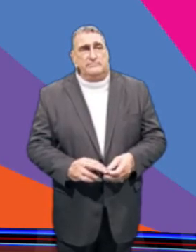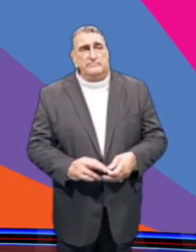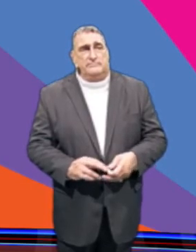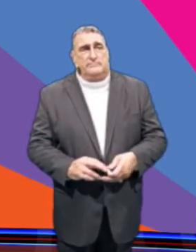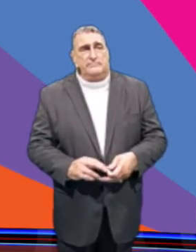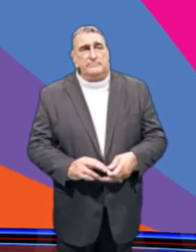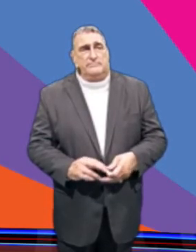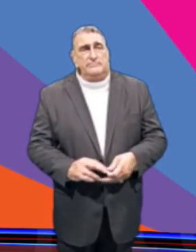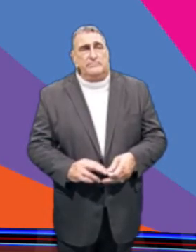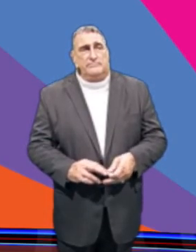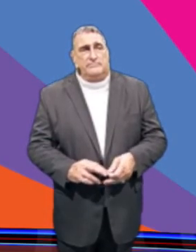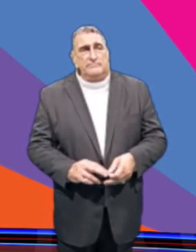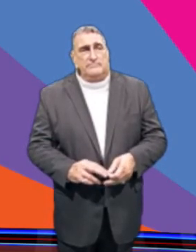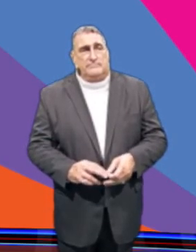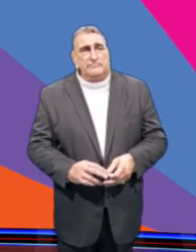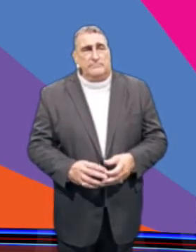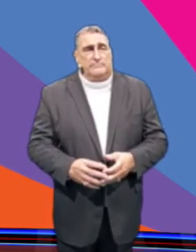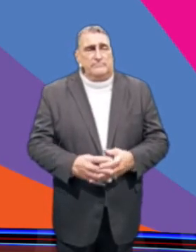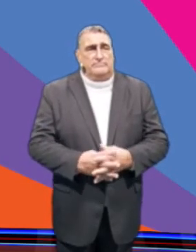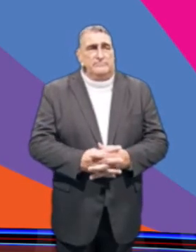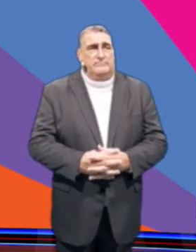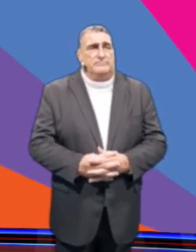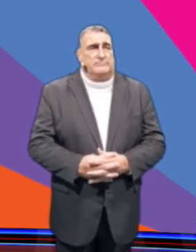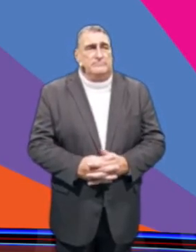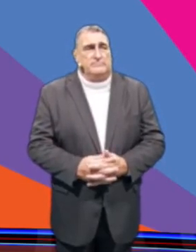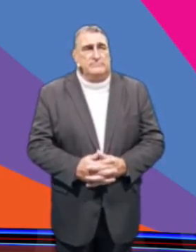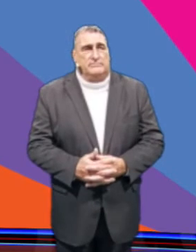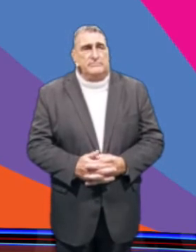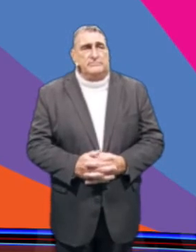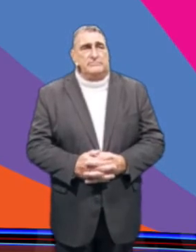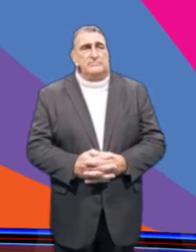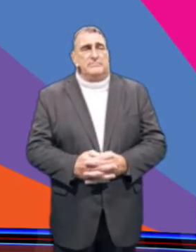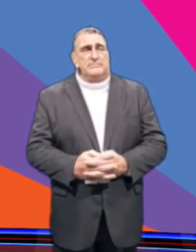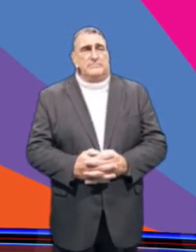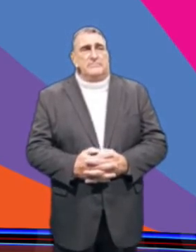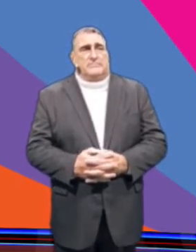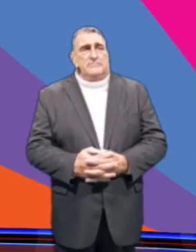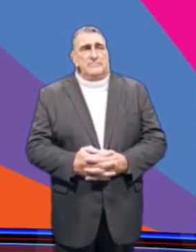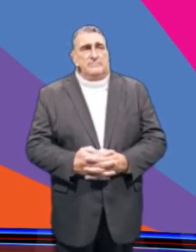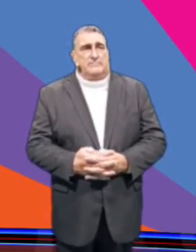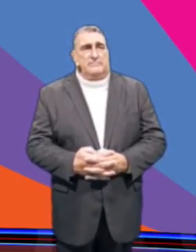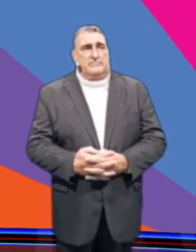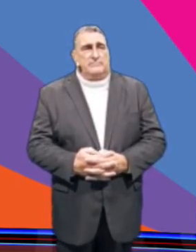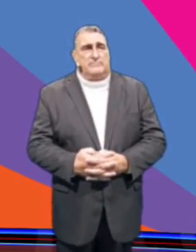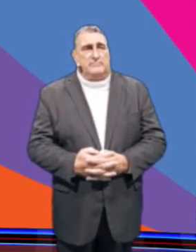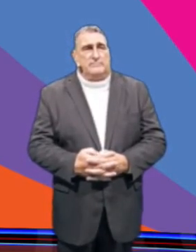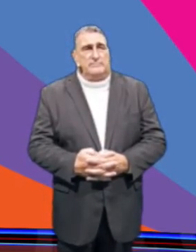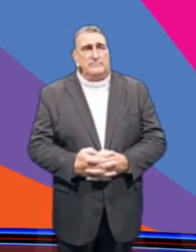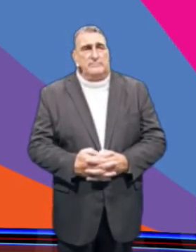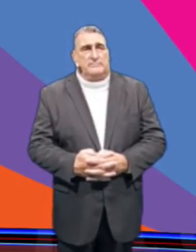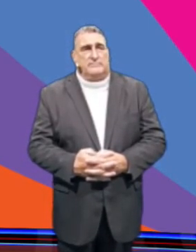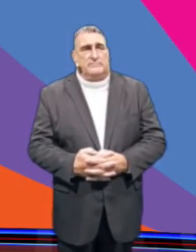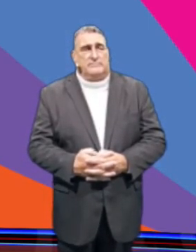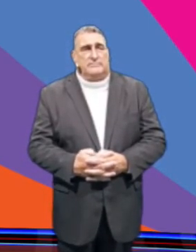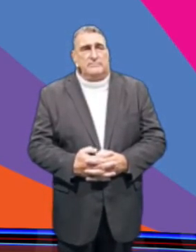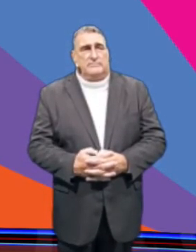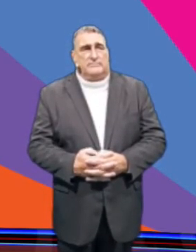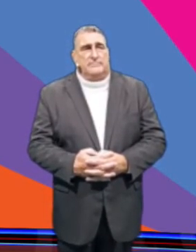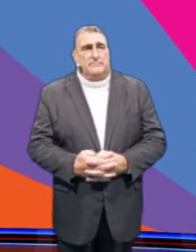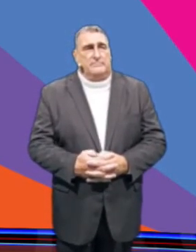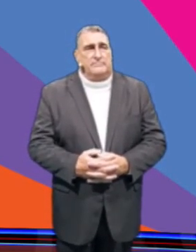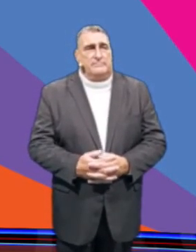una, supongamos que no se hace este procedimiento. Y si hubieran sacado, porque lo trajo Messi, porque qué sé yo, entonces se lo